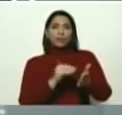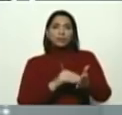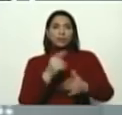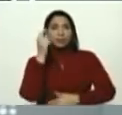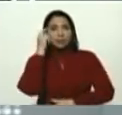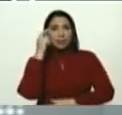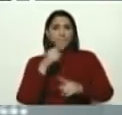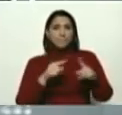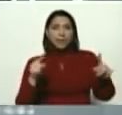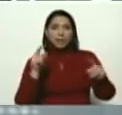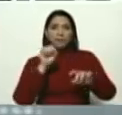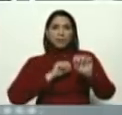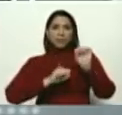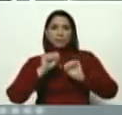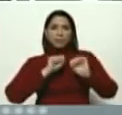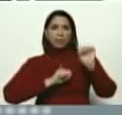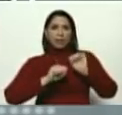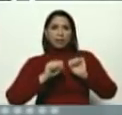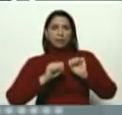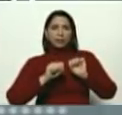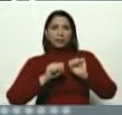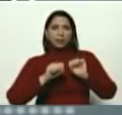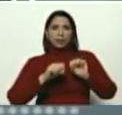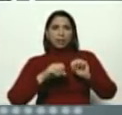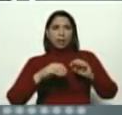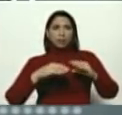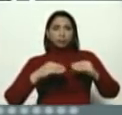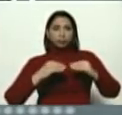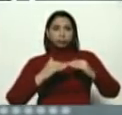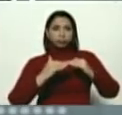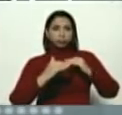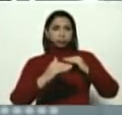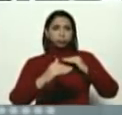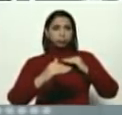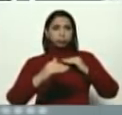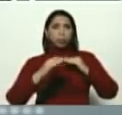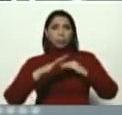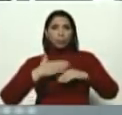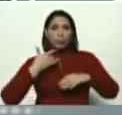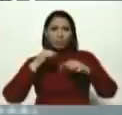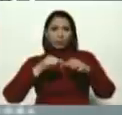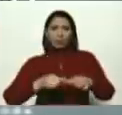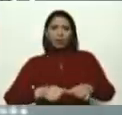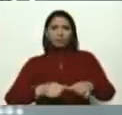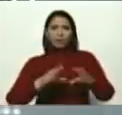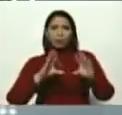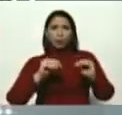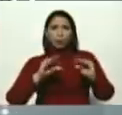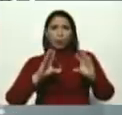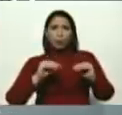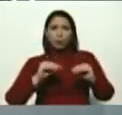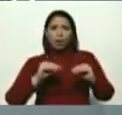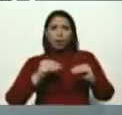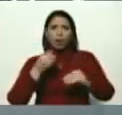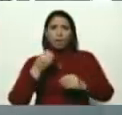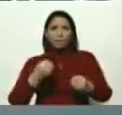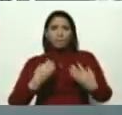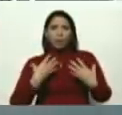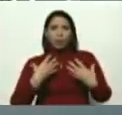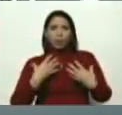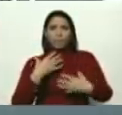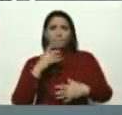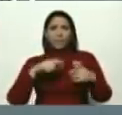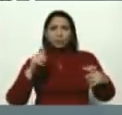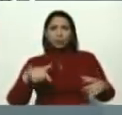para evitar que en la superficie donde puede quedarse acumulado el virus de las personas con sintomatología, incluso